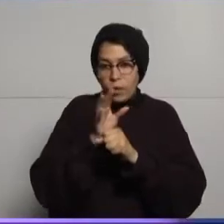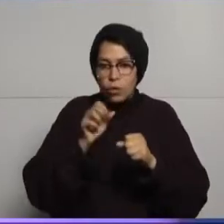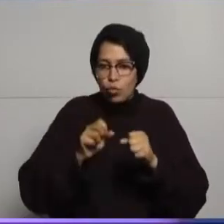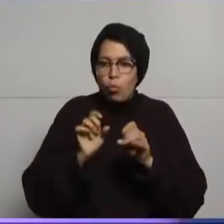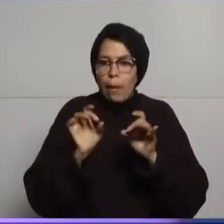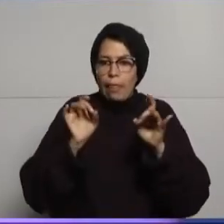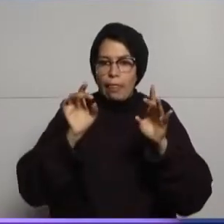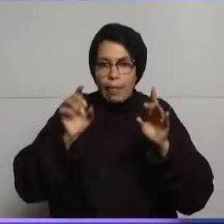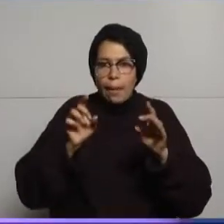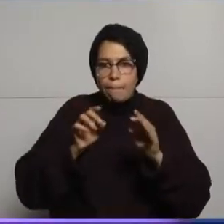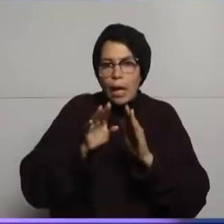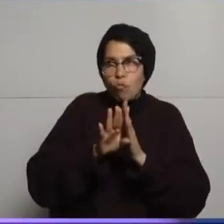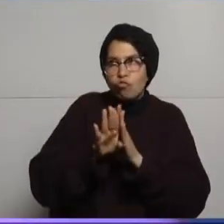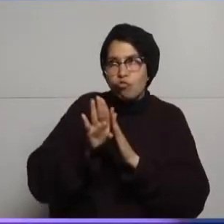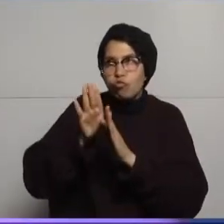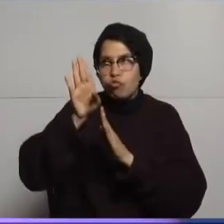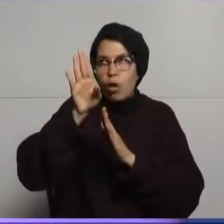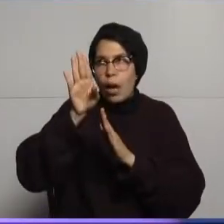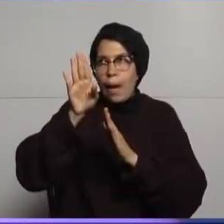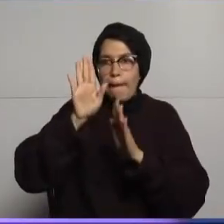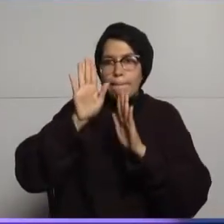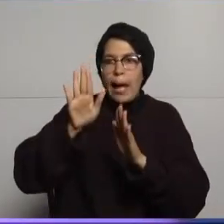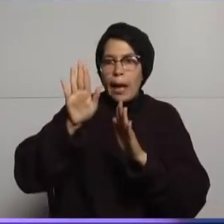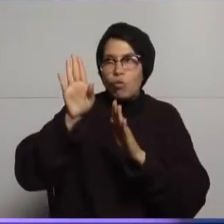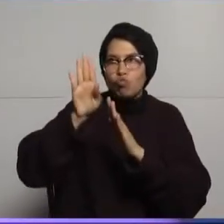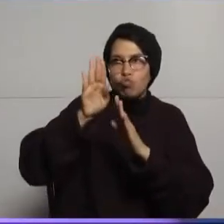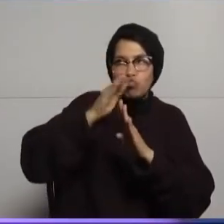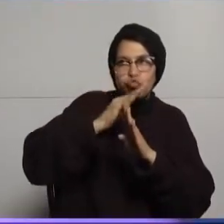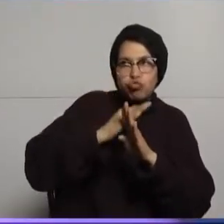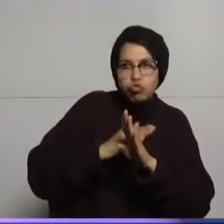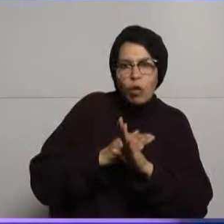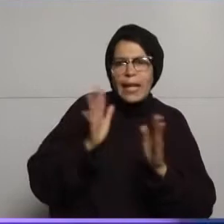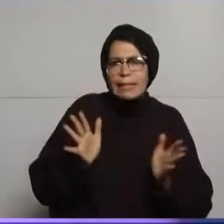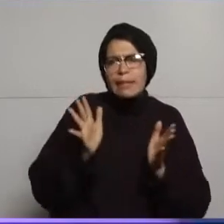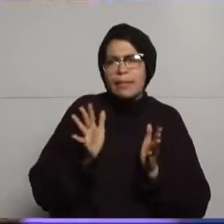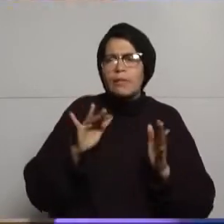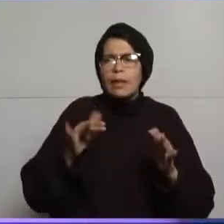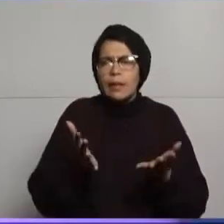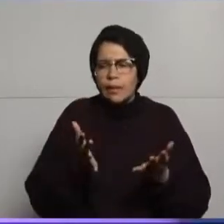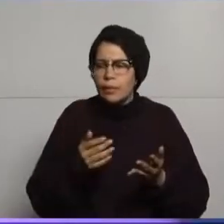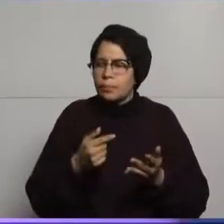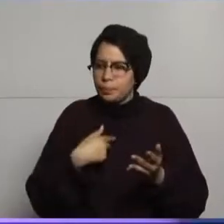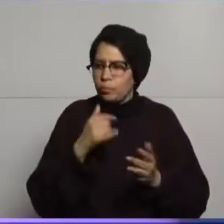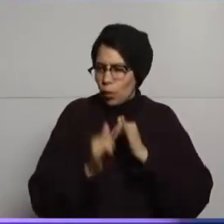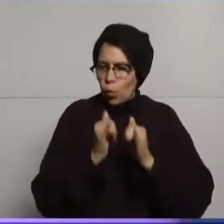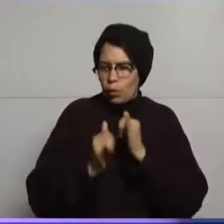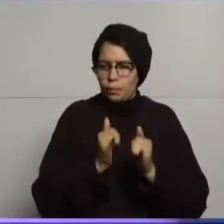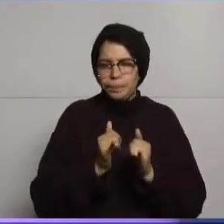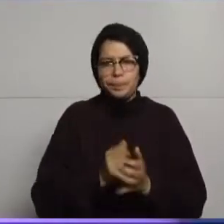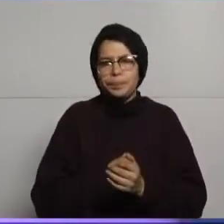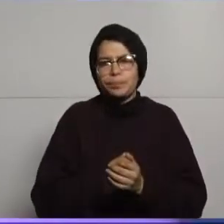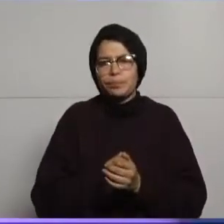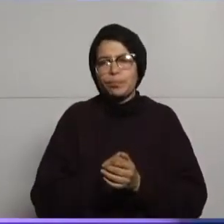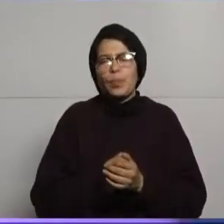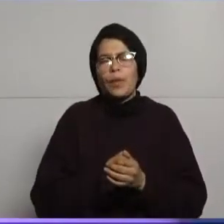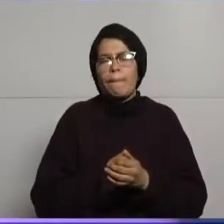12 de marzo, estaban ahí en medio de un laboratorio ciudadano, que va a explicar Florencia después un poco más